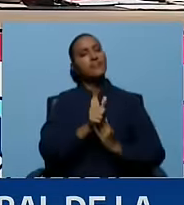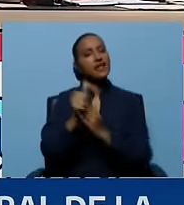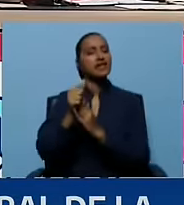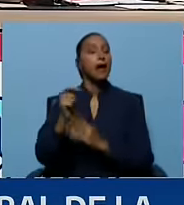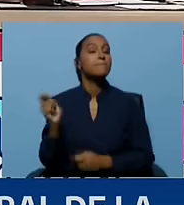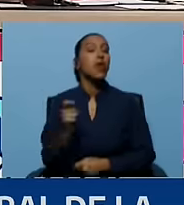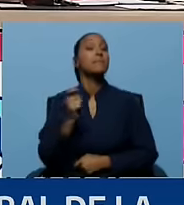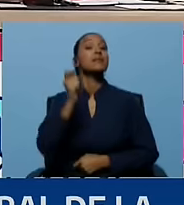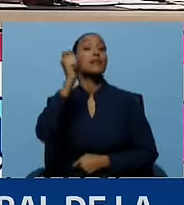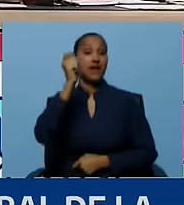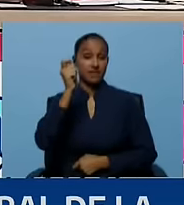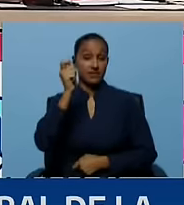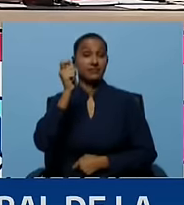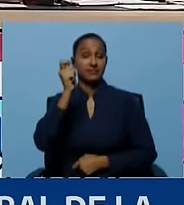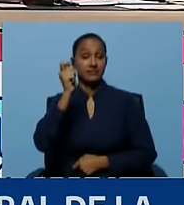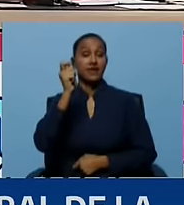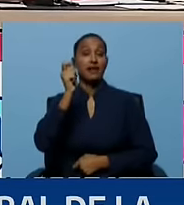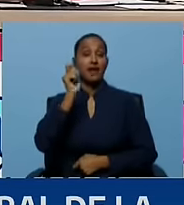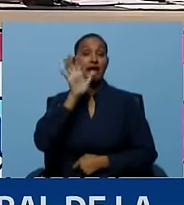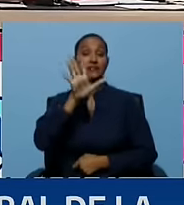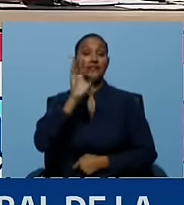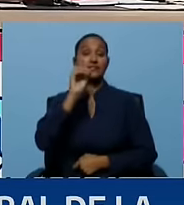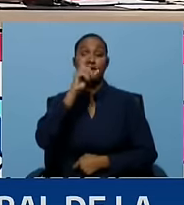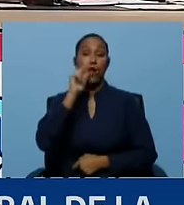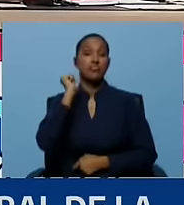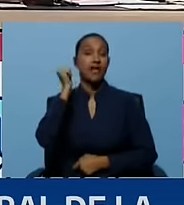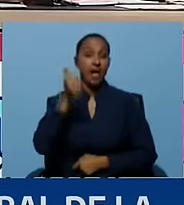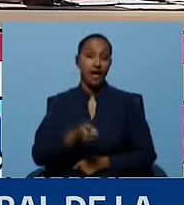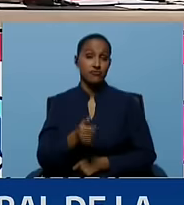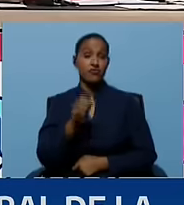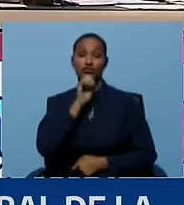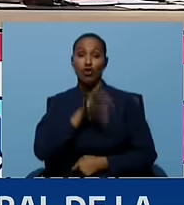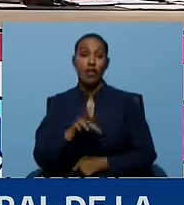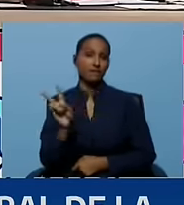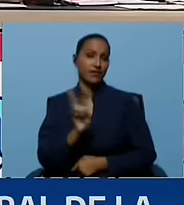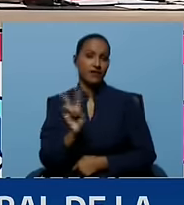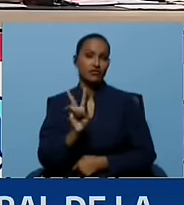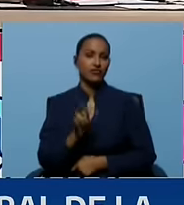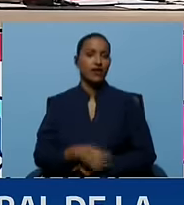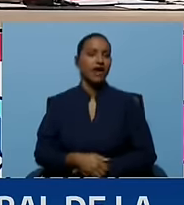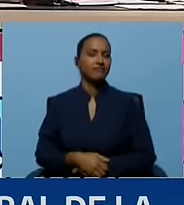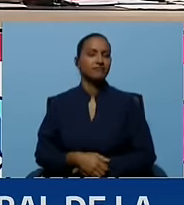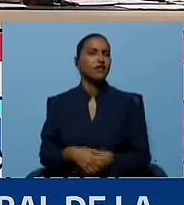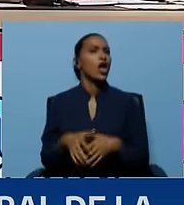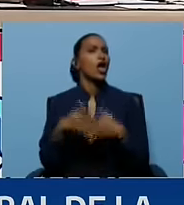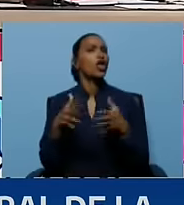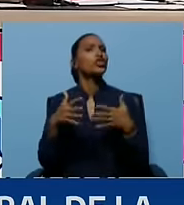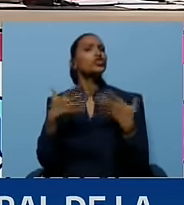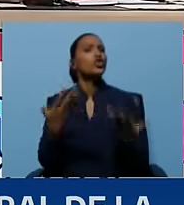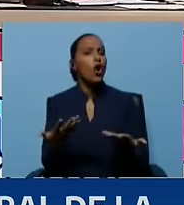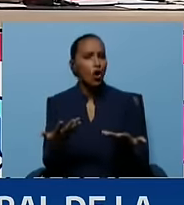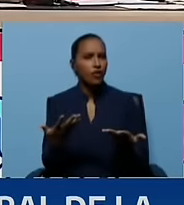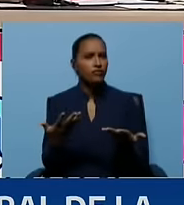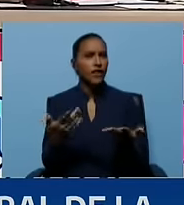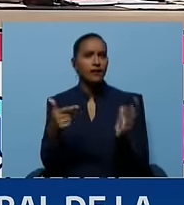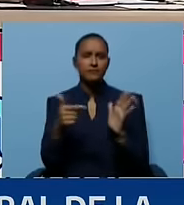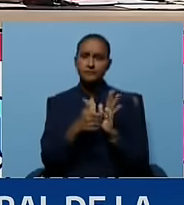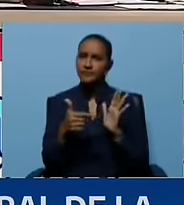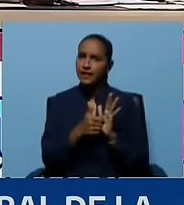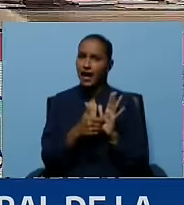esta historia de los últimos 50 años de Venezuela. ¿Dónde está el concepto de que la soberanía